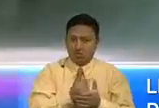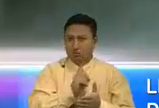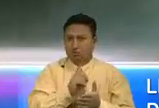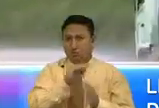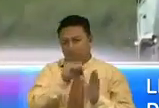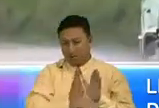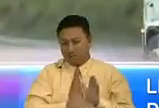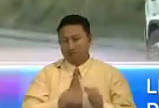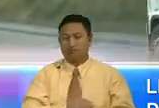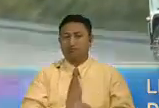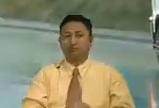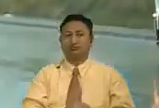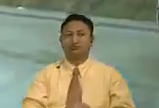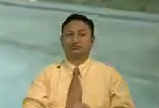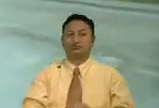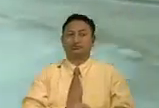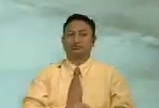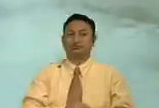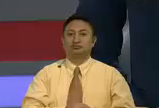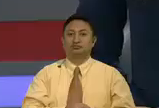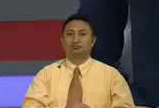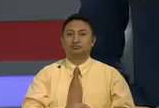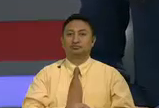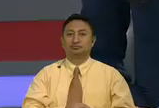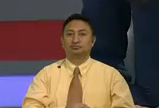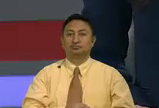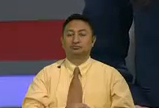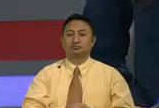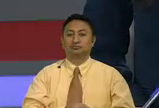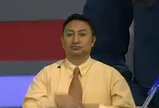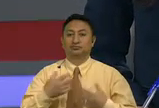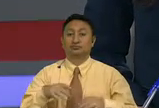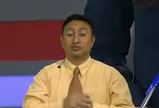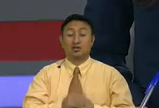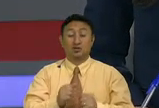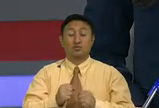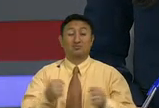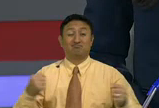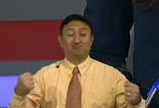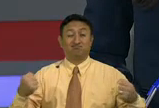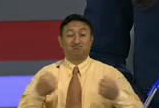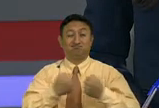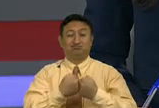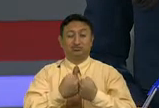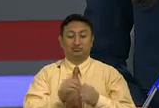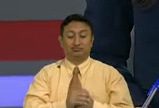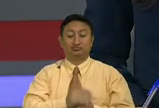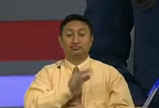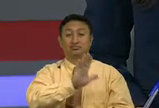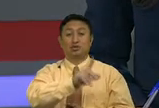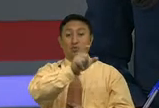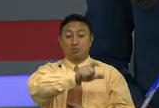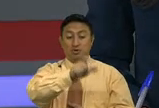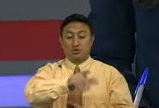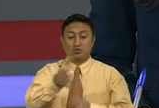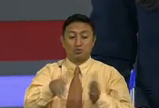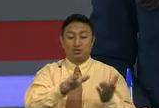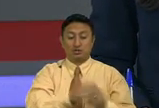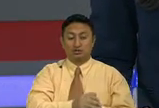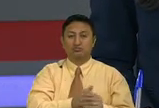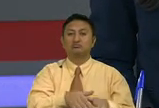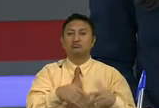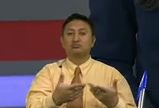probables, informó Javier Rosero. Y un fatal accidente de tránsito cobró la vida de 5 personas. El hecho se registró